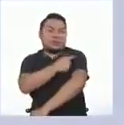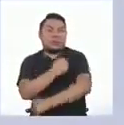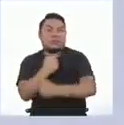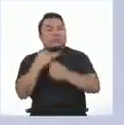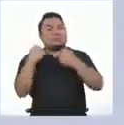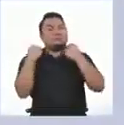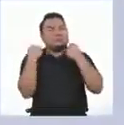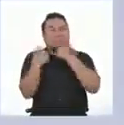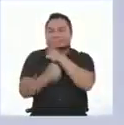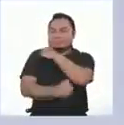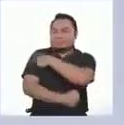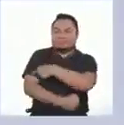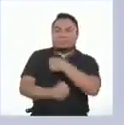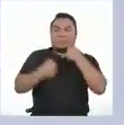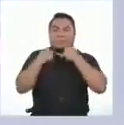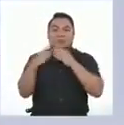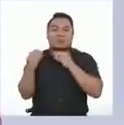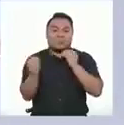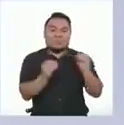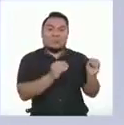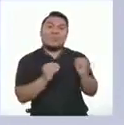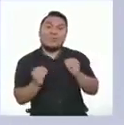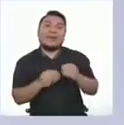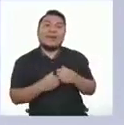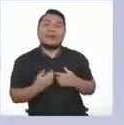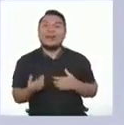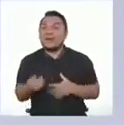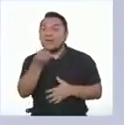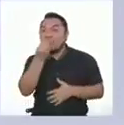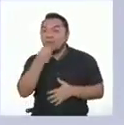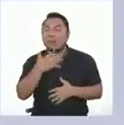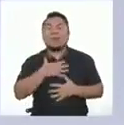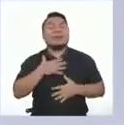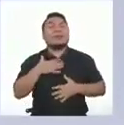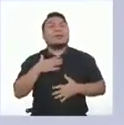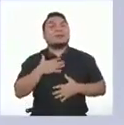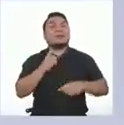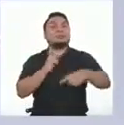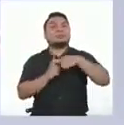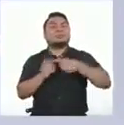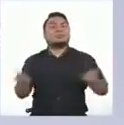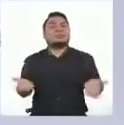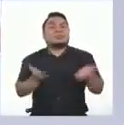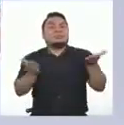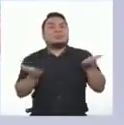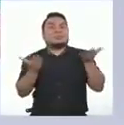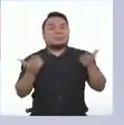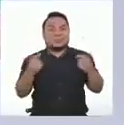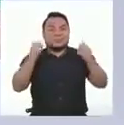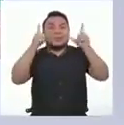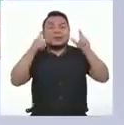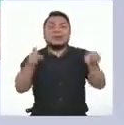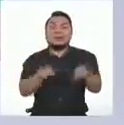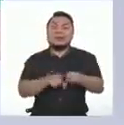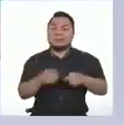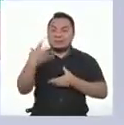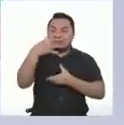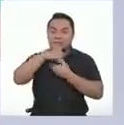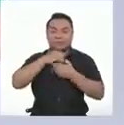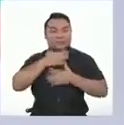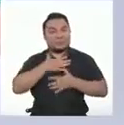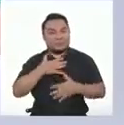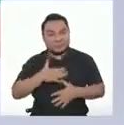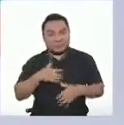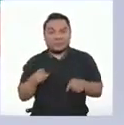músculos, permitiendo que podamos movernos. Nos proporcionan energía. Ayudan a nuestro organismo a reparar